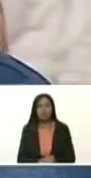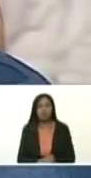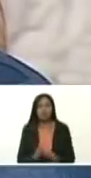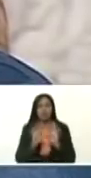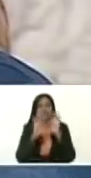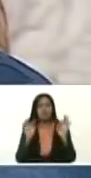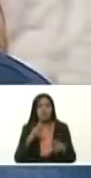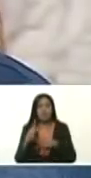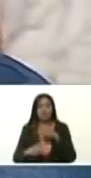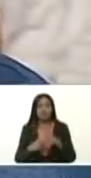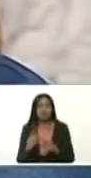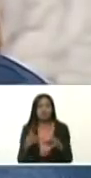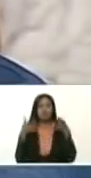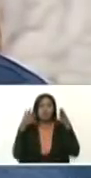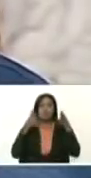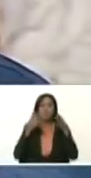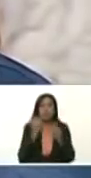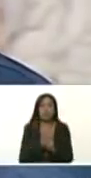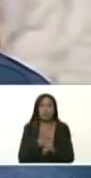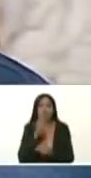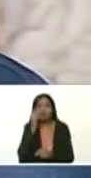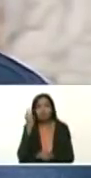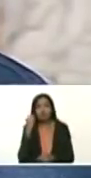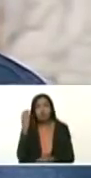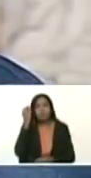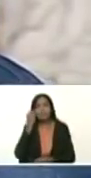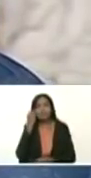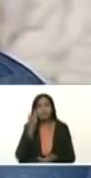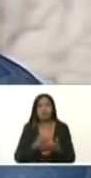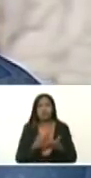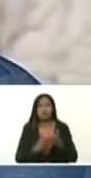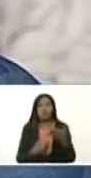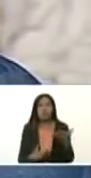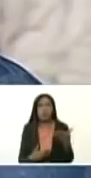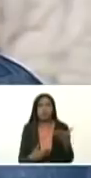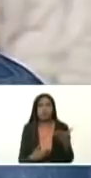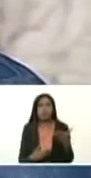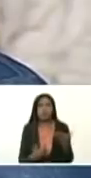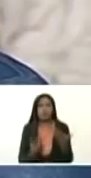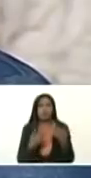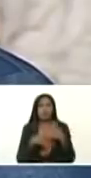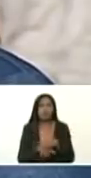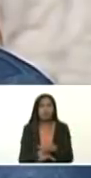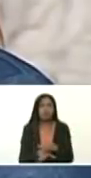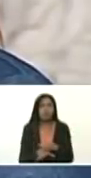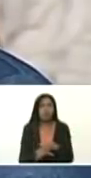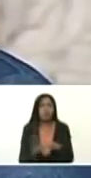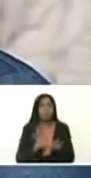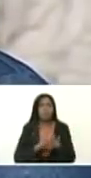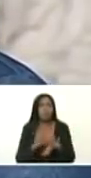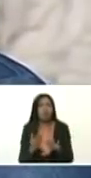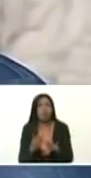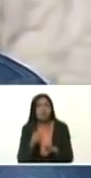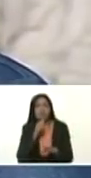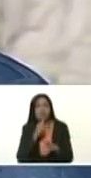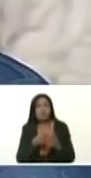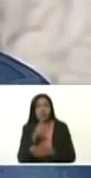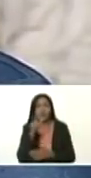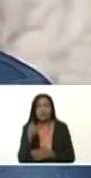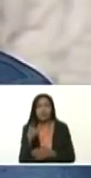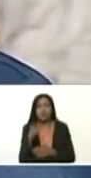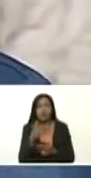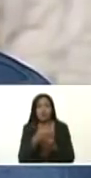de producción, formando a los trabajadores y trabajadoras. Yo considero que esta es una propuesta de integración, pues. Porque ¿quién más que esos